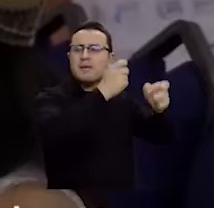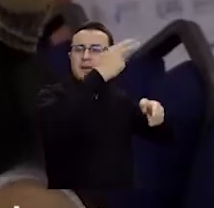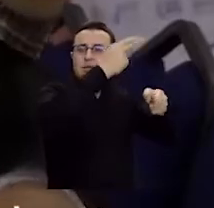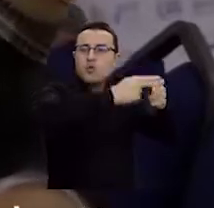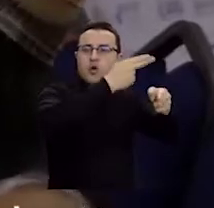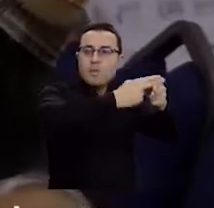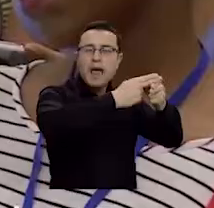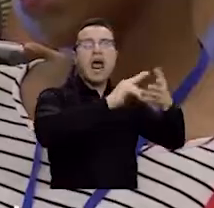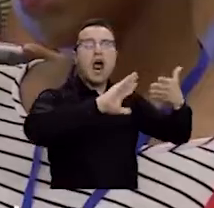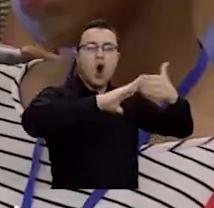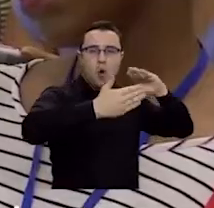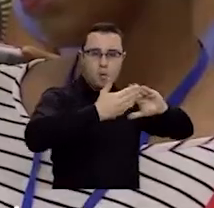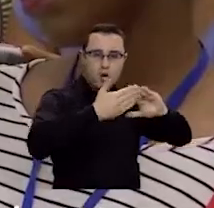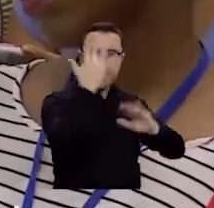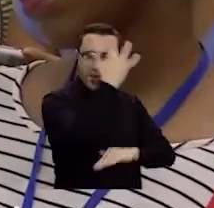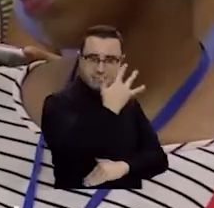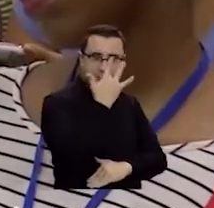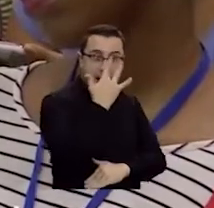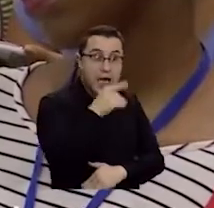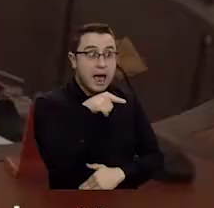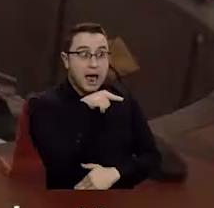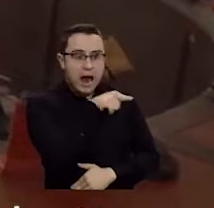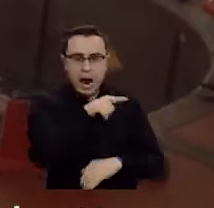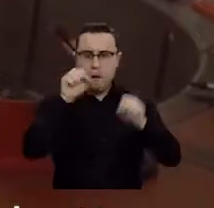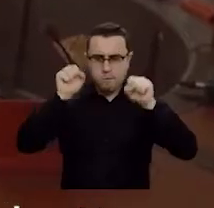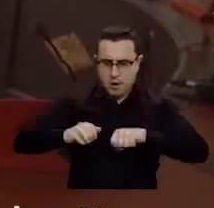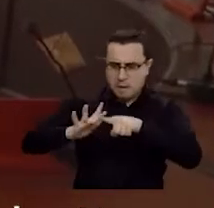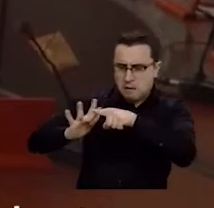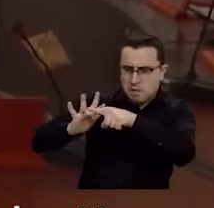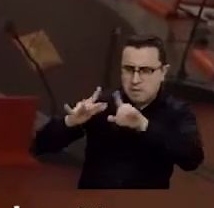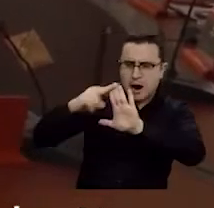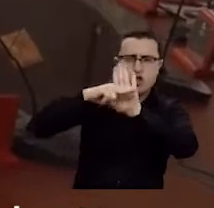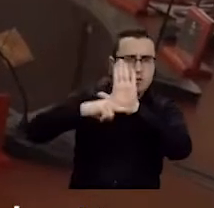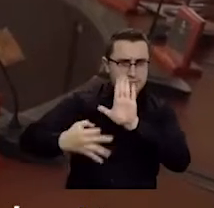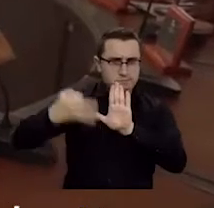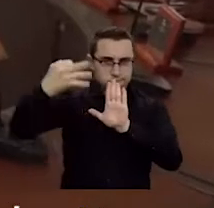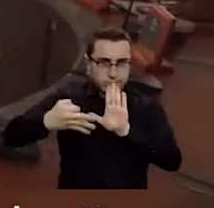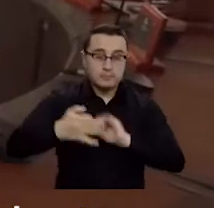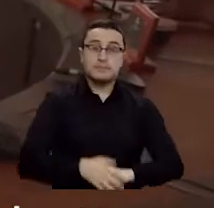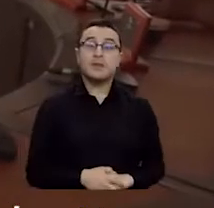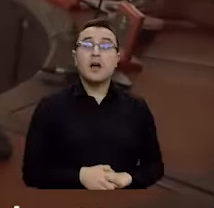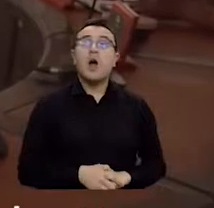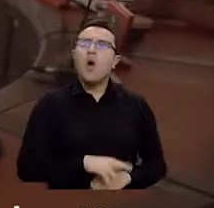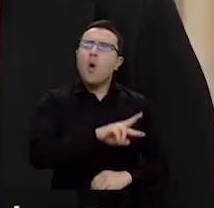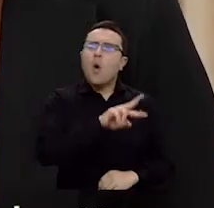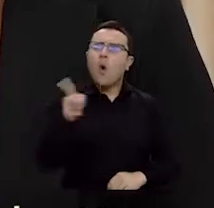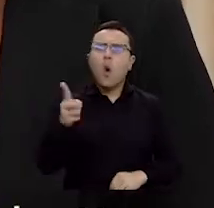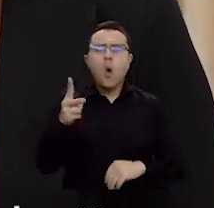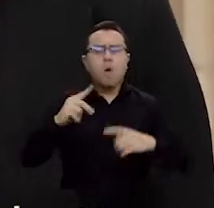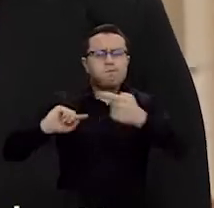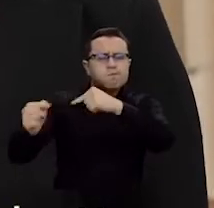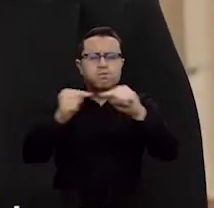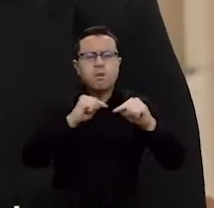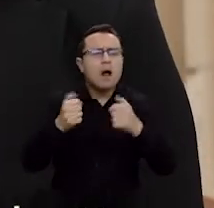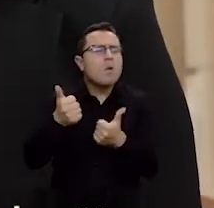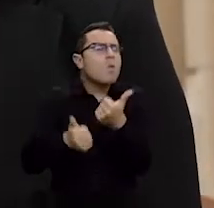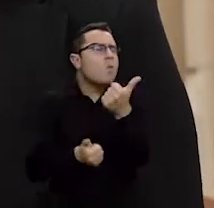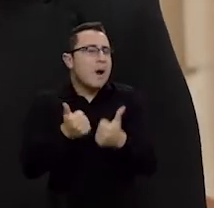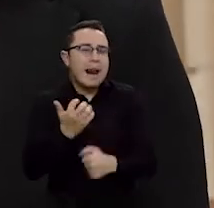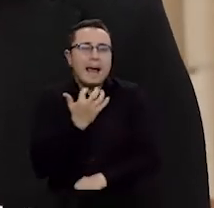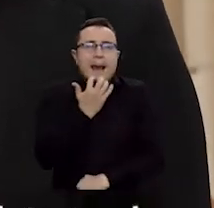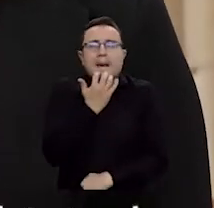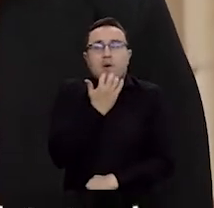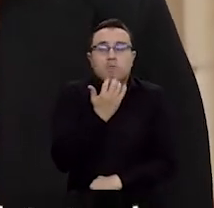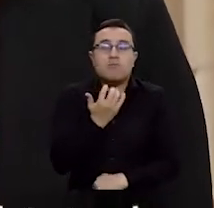más conocida como la Ley de Comunidades Negras. Otro debate muy importante que se llevó a cabo en la comisión fue el balance